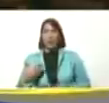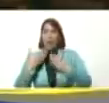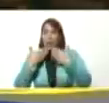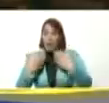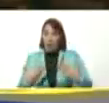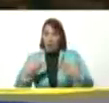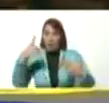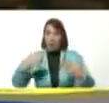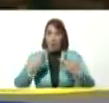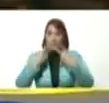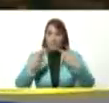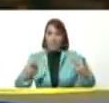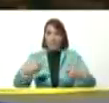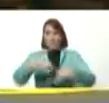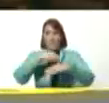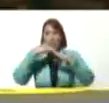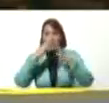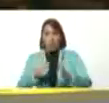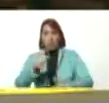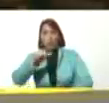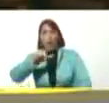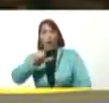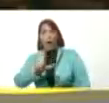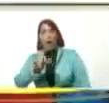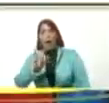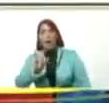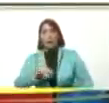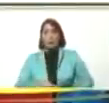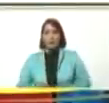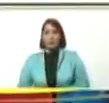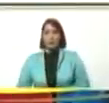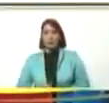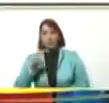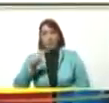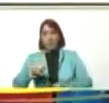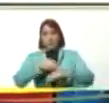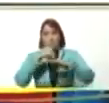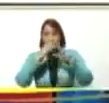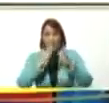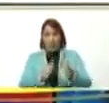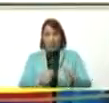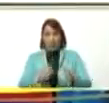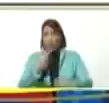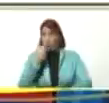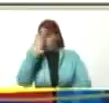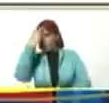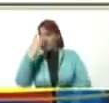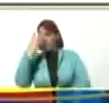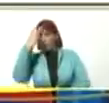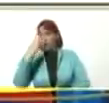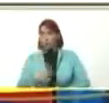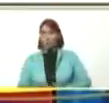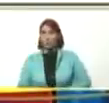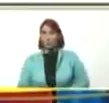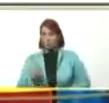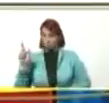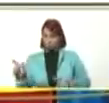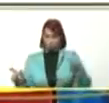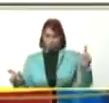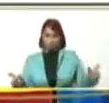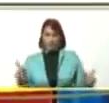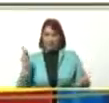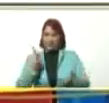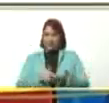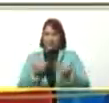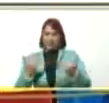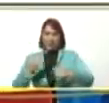decirle al ministro Ali Padrón y al ministro Tarek El Aissami, ha llegado la